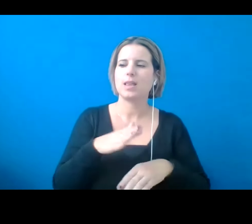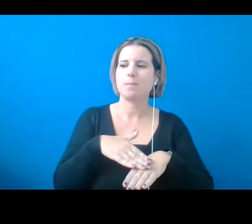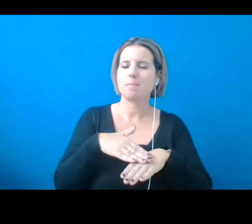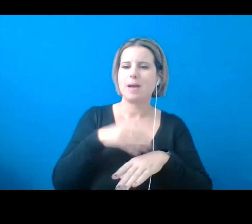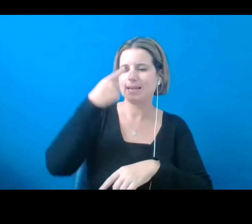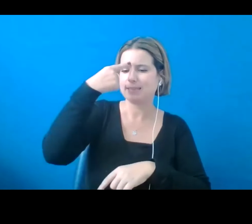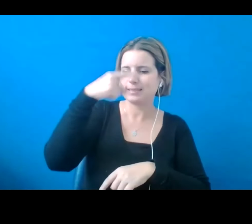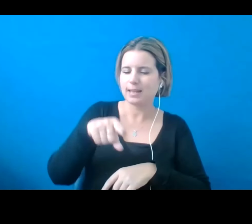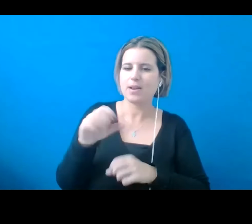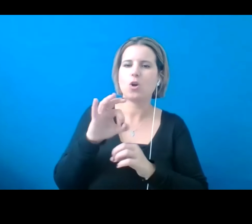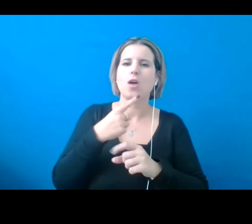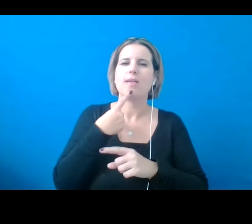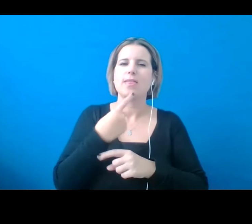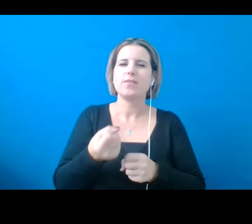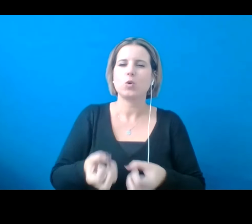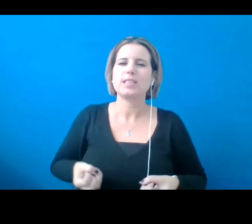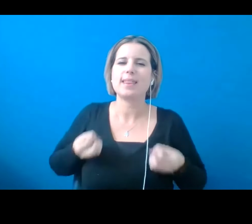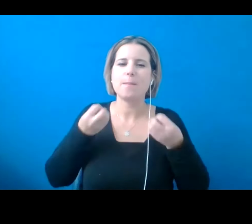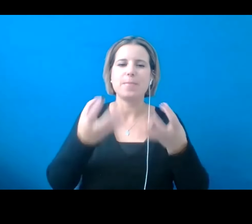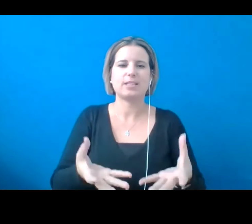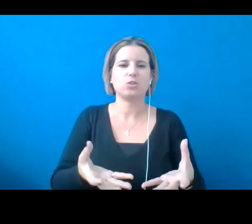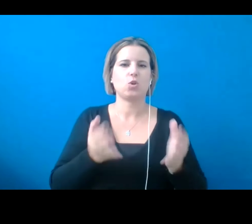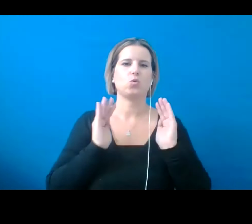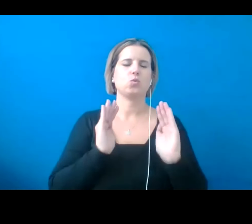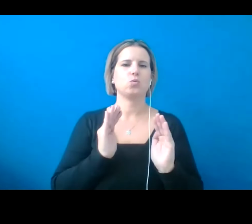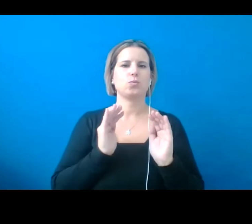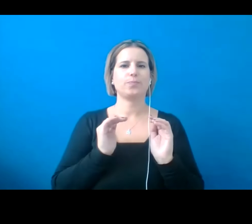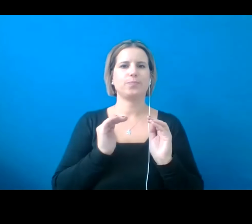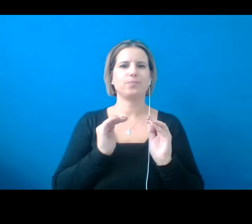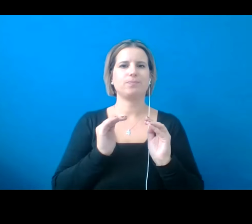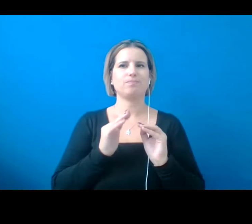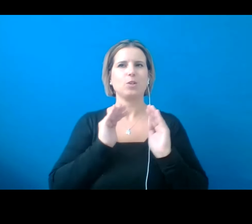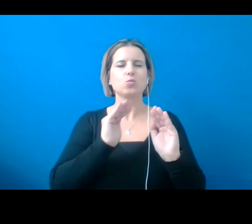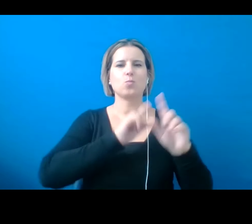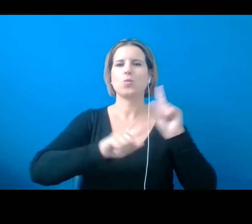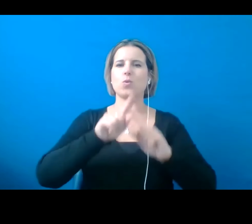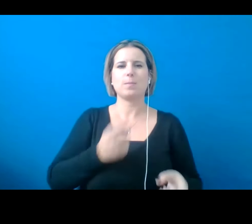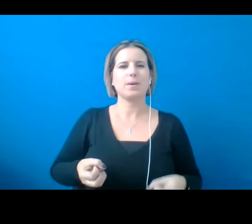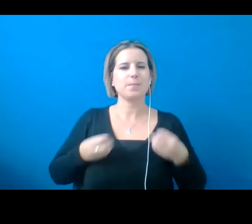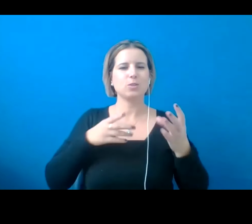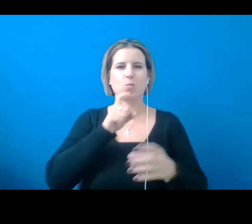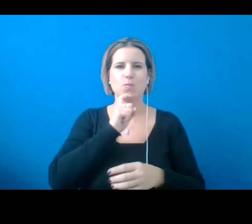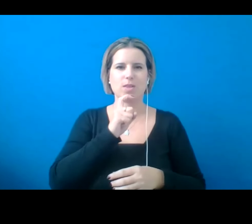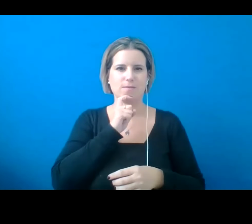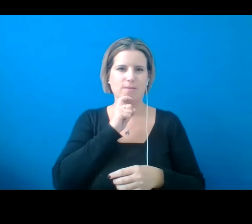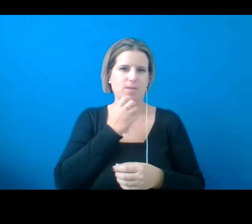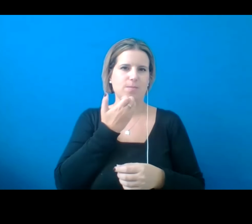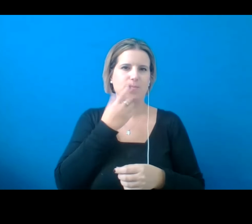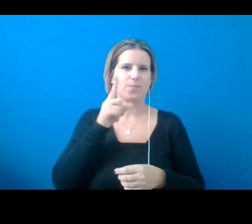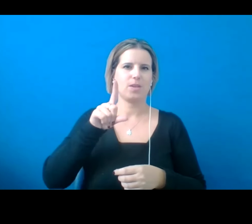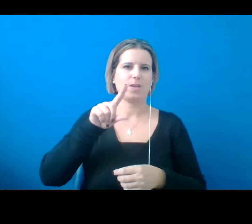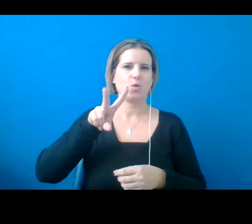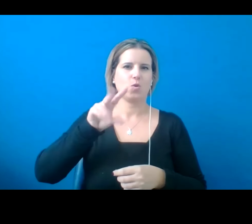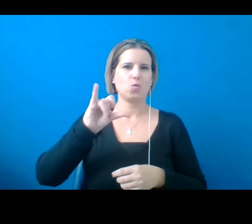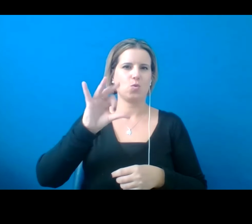expresar lo que son sus propios problemas Luis en la